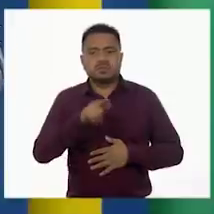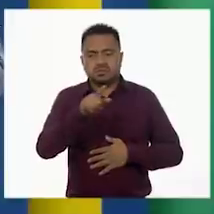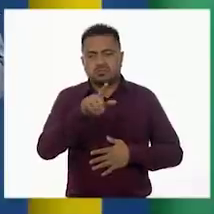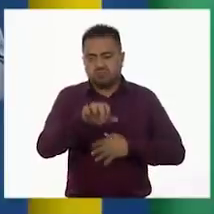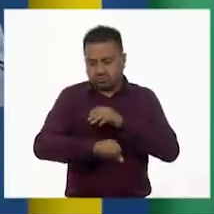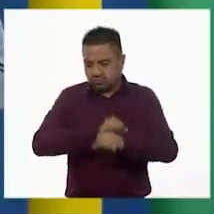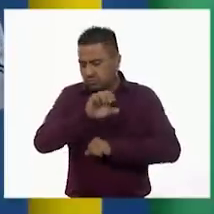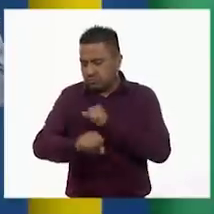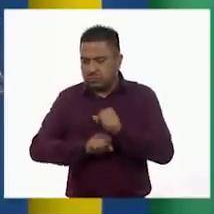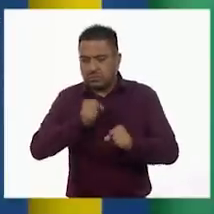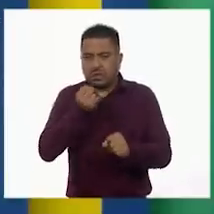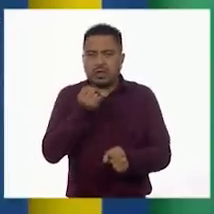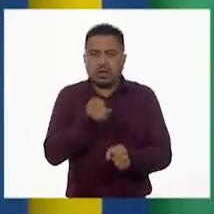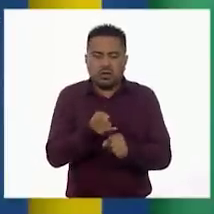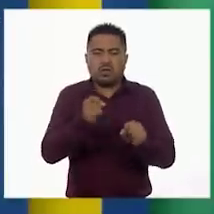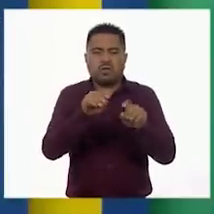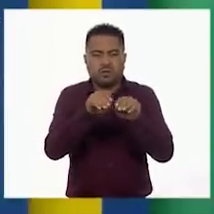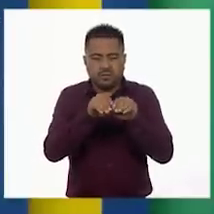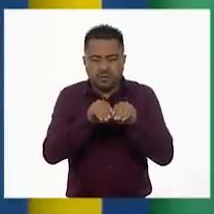Recolectar información.